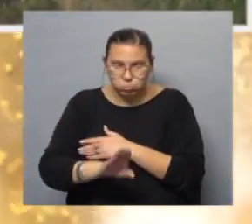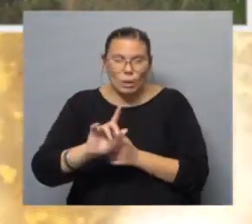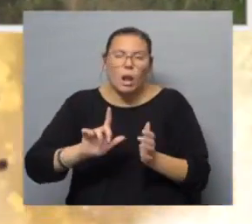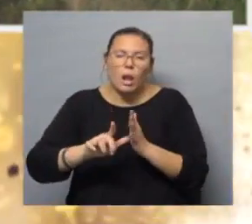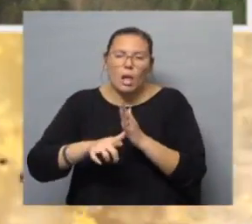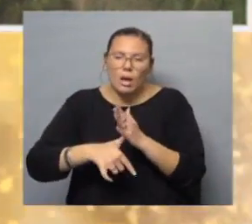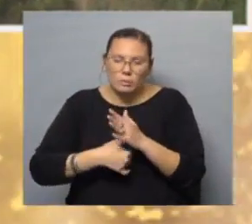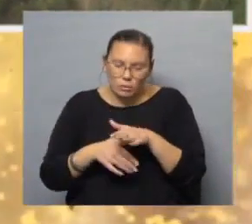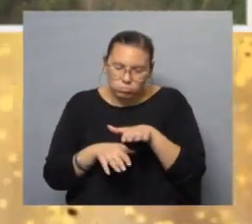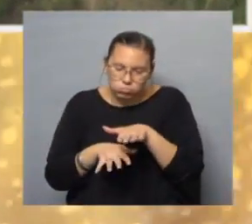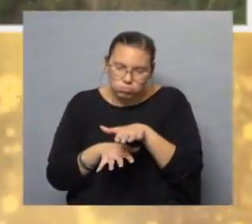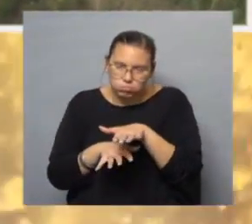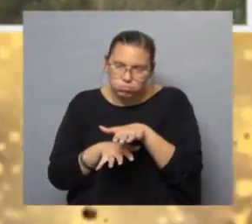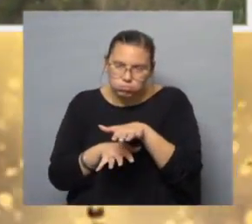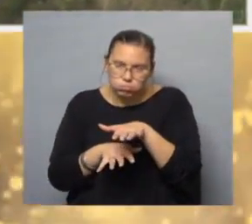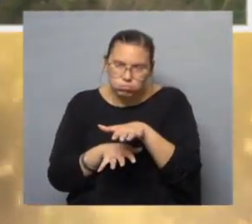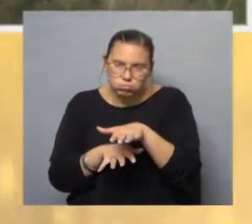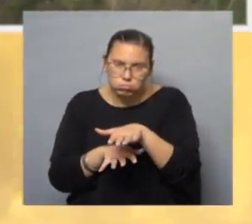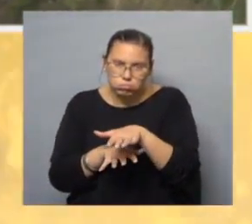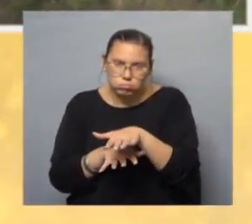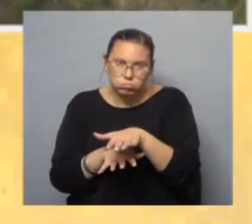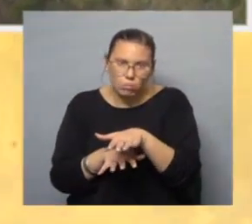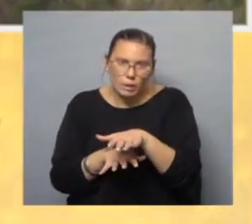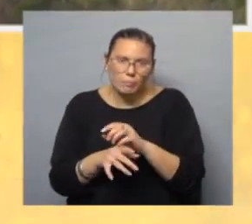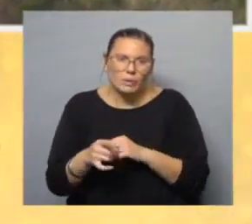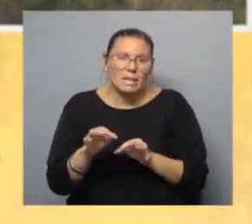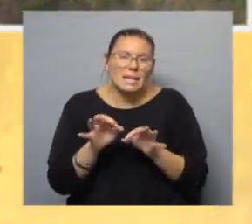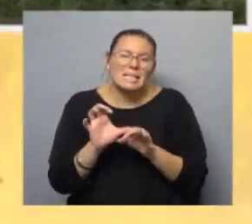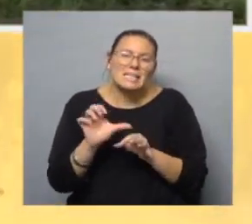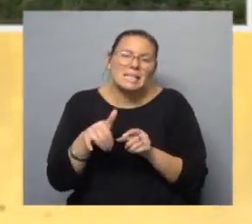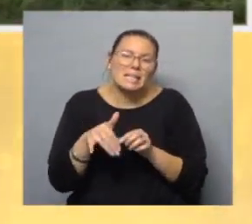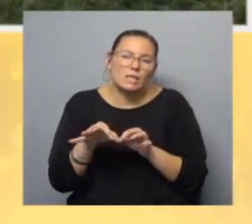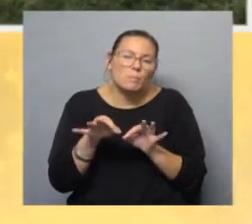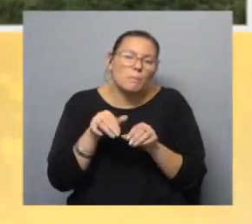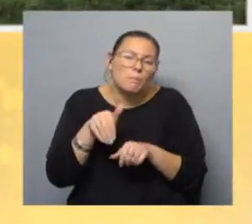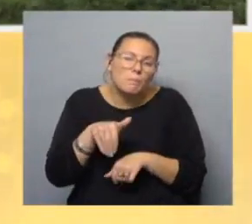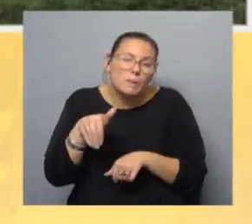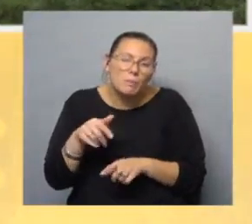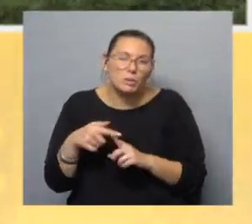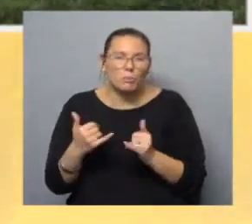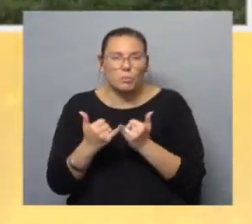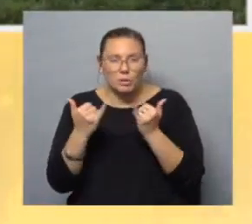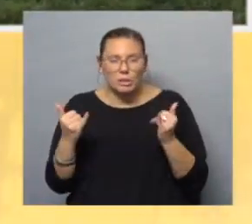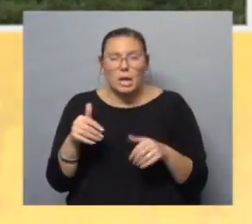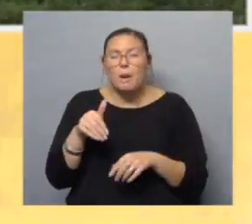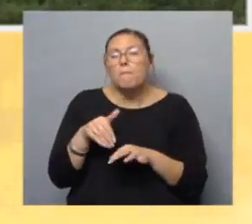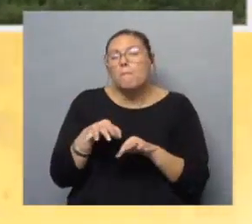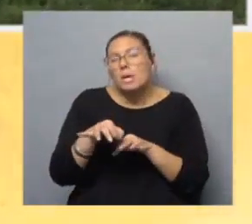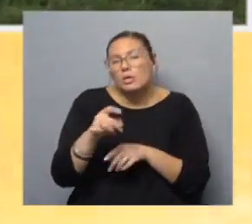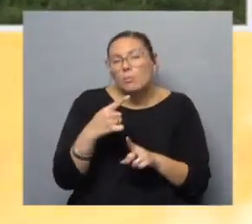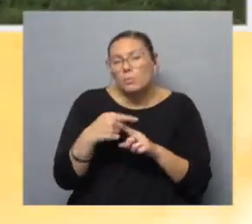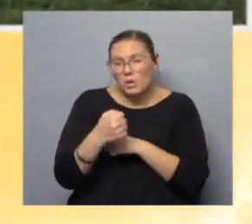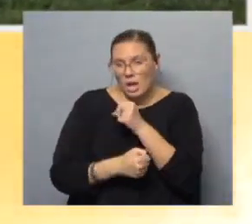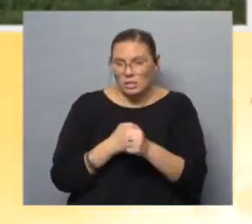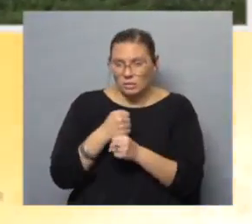lentamente, estamos hablando de centímetros, milímetros por día, metros por año de repente,